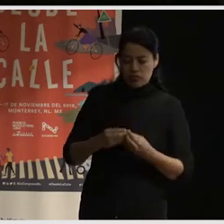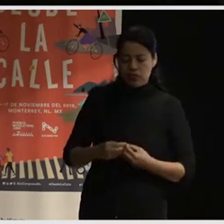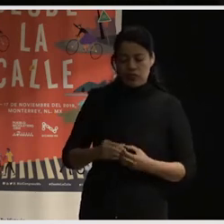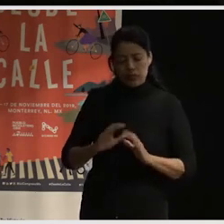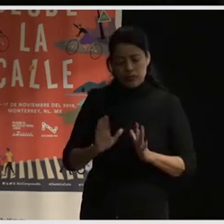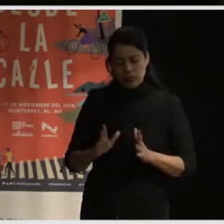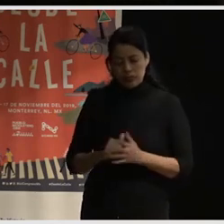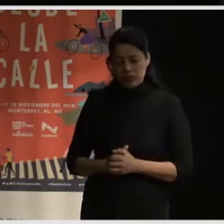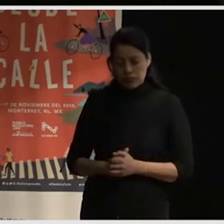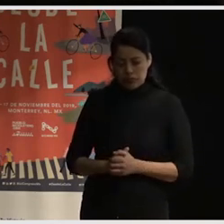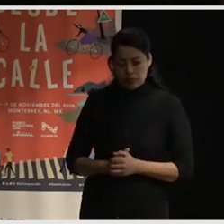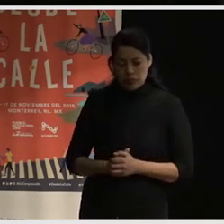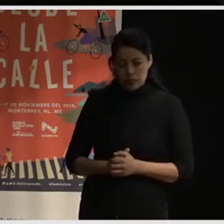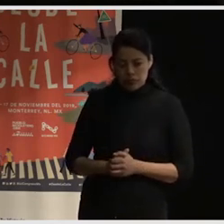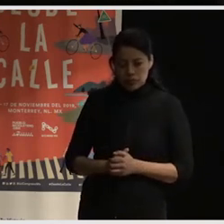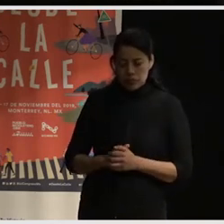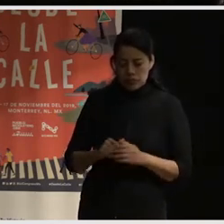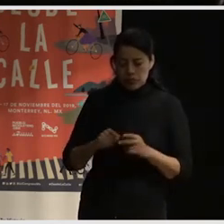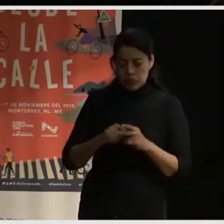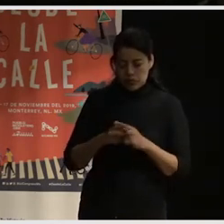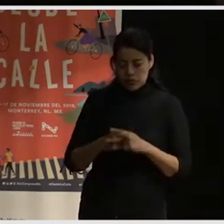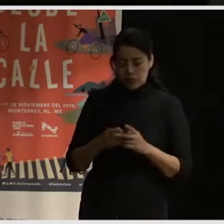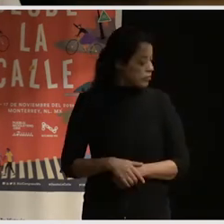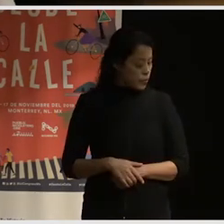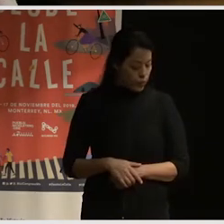dicho esto ahora sí de dónde podemos arrancar